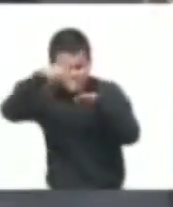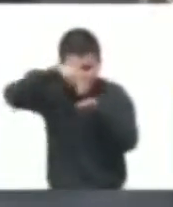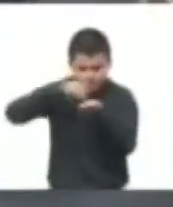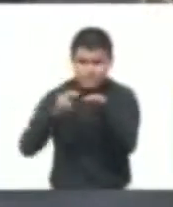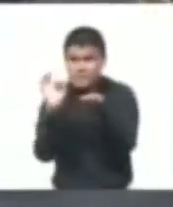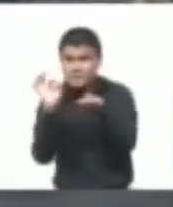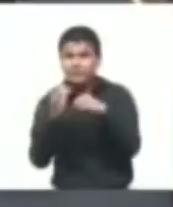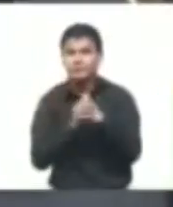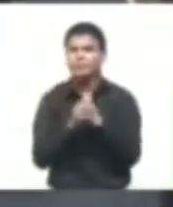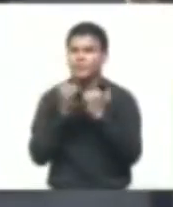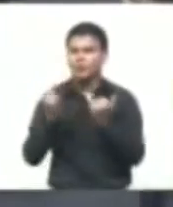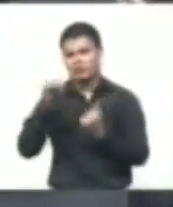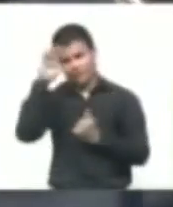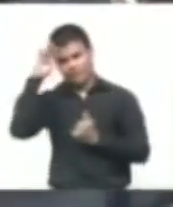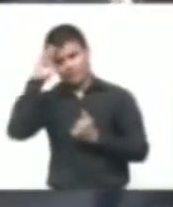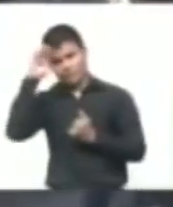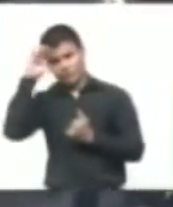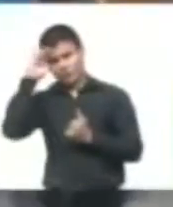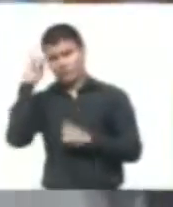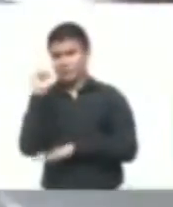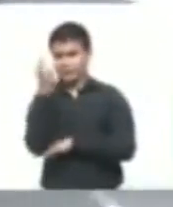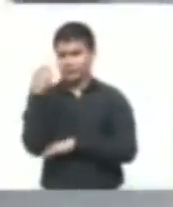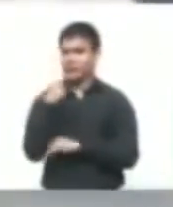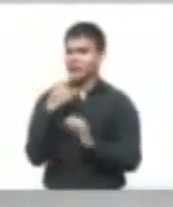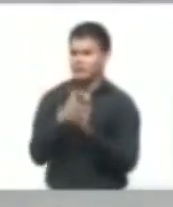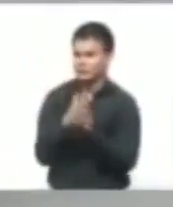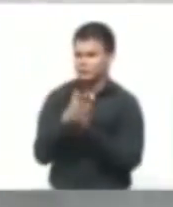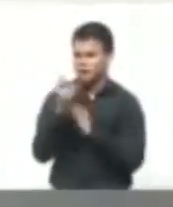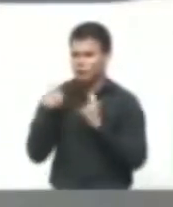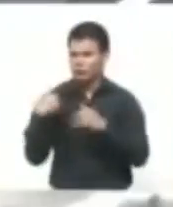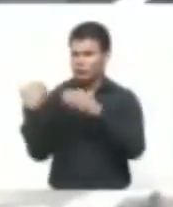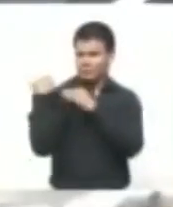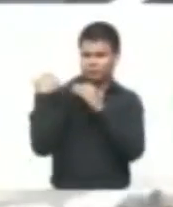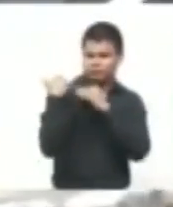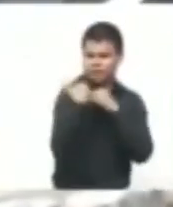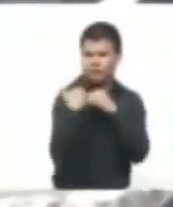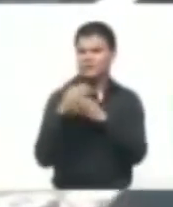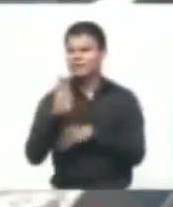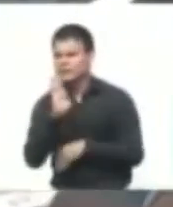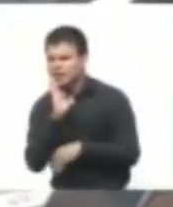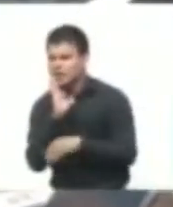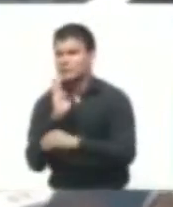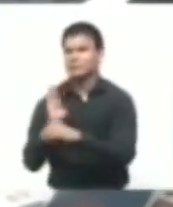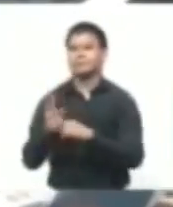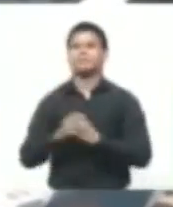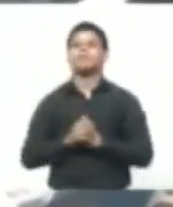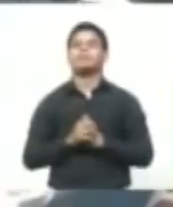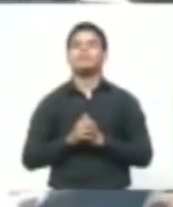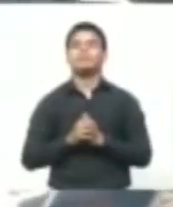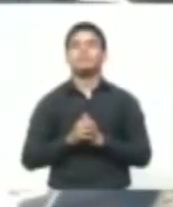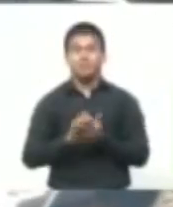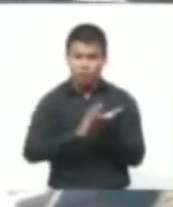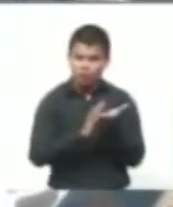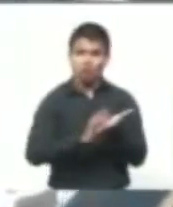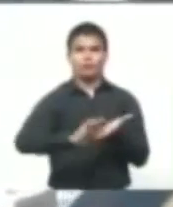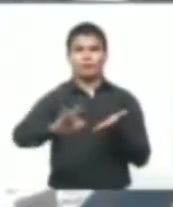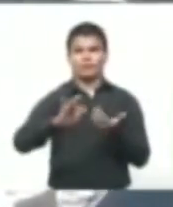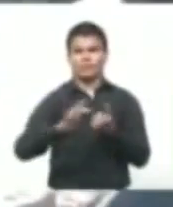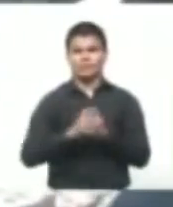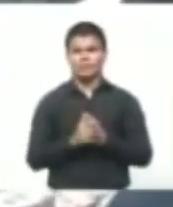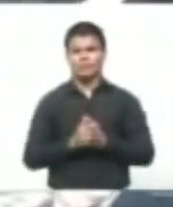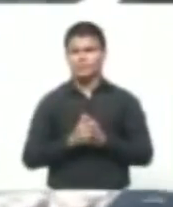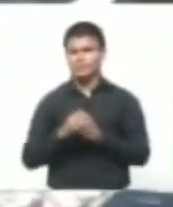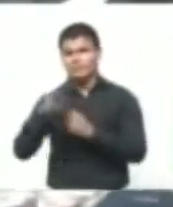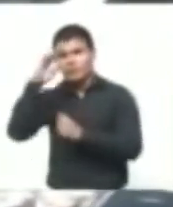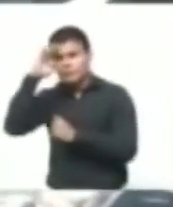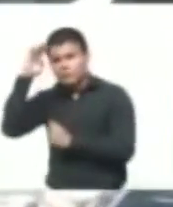policía judicial para establecer las responsabilidades a las que haya lugar. Se dispondrán algunos actos urgentes, una actividad de